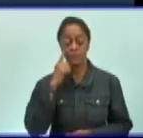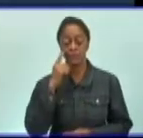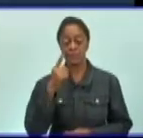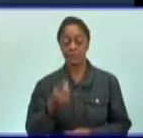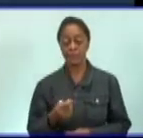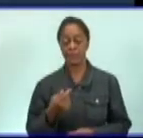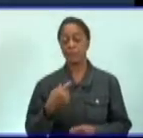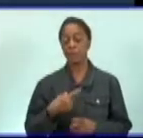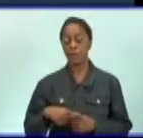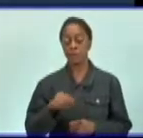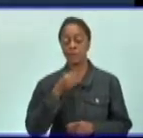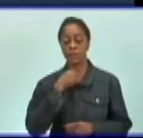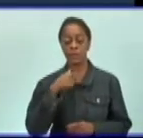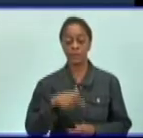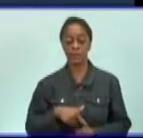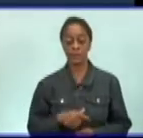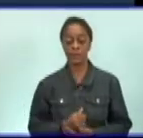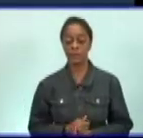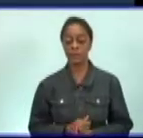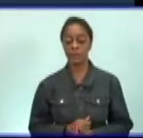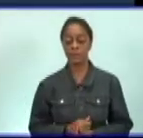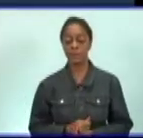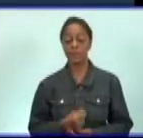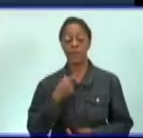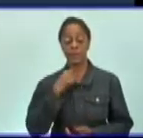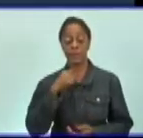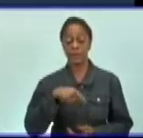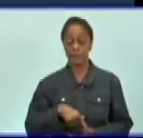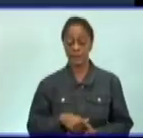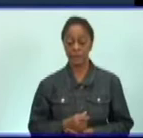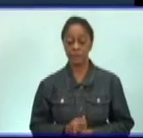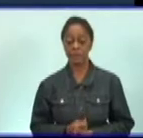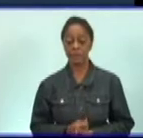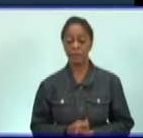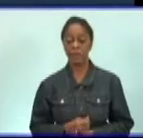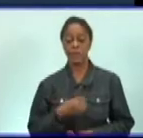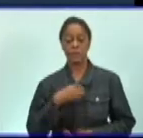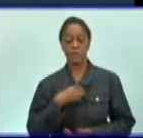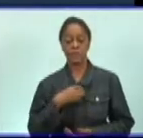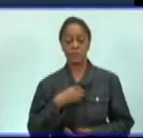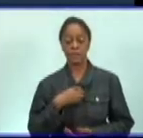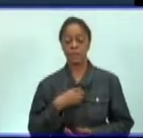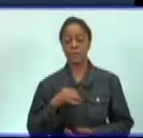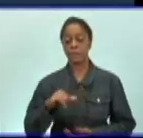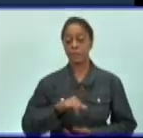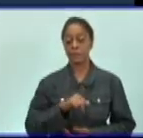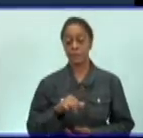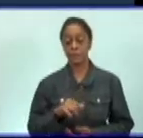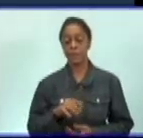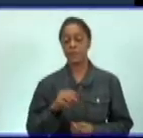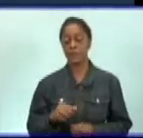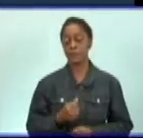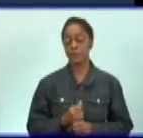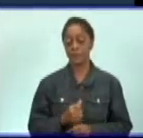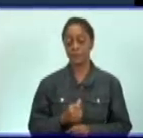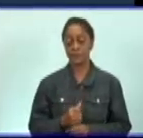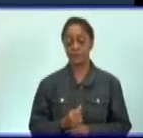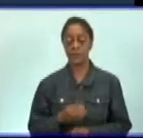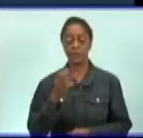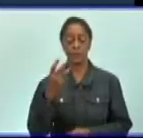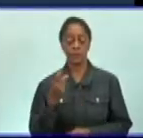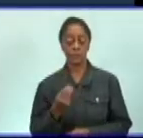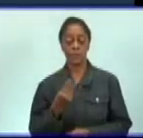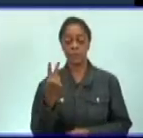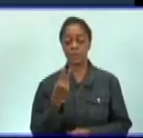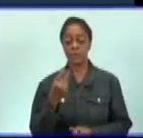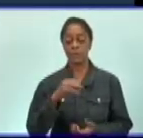el siguiente ejemplo. En el siguiente ejemplo tenemos también que vamos a operar con número de dos